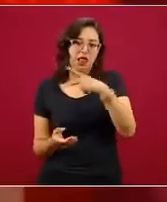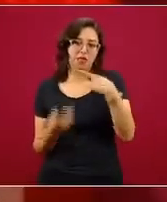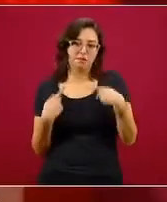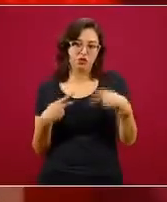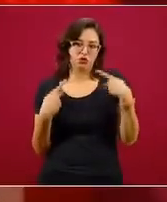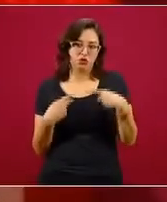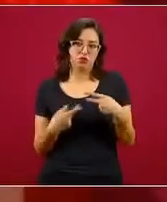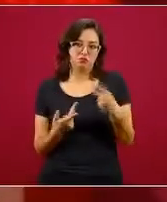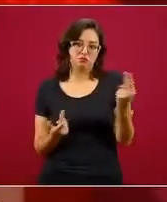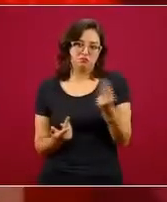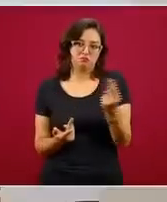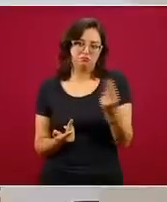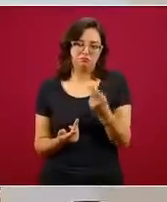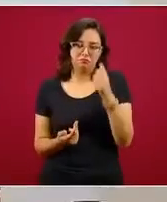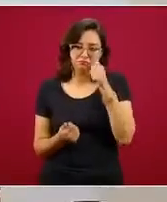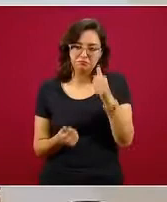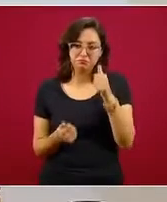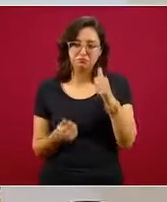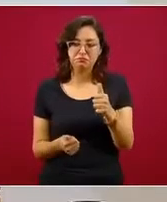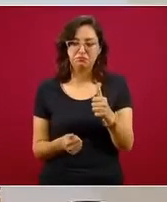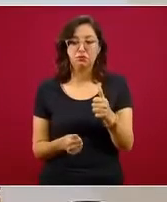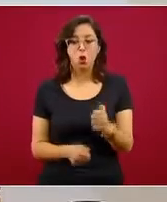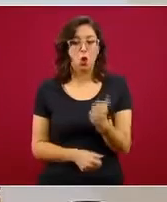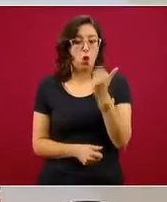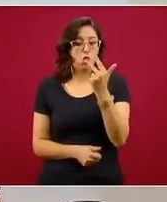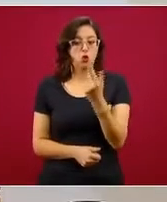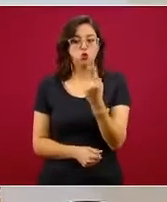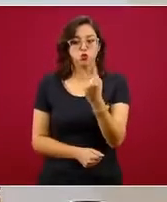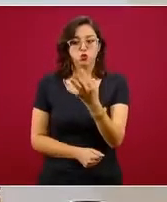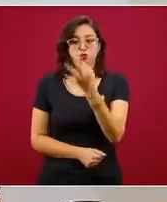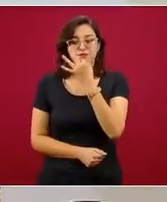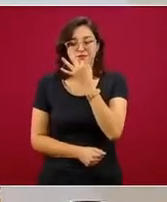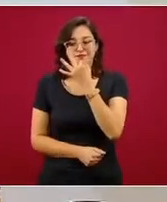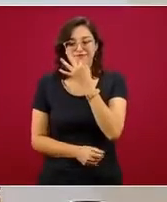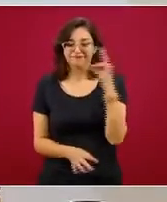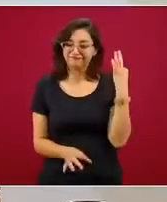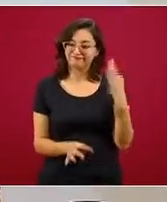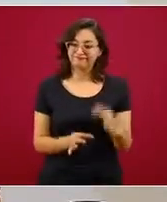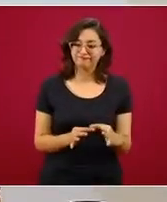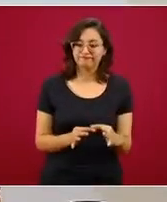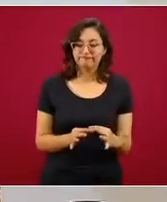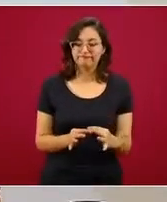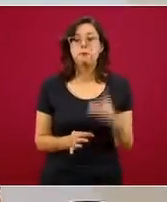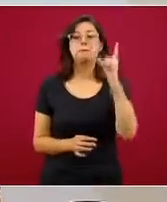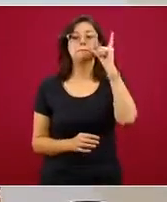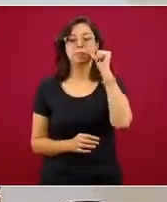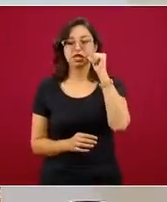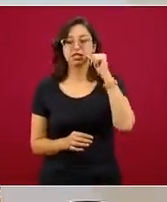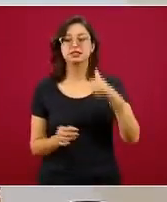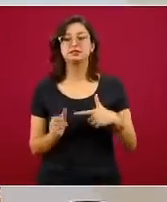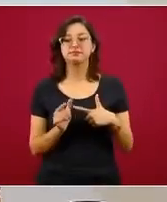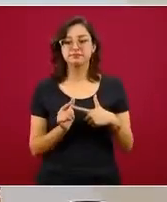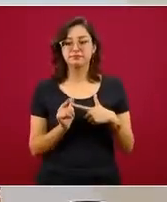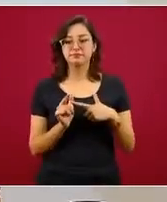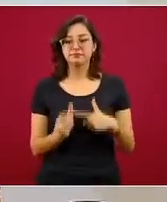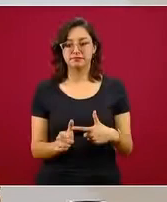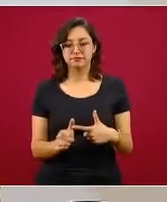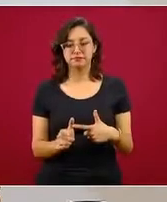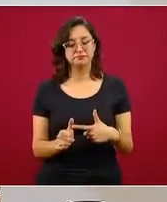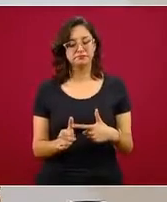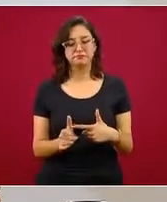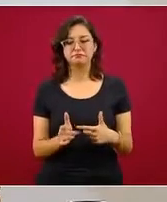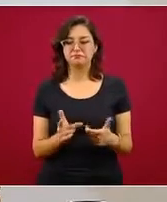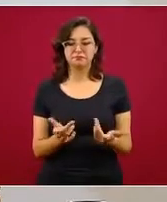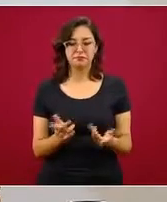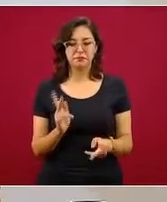para este tipo de programas. Son las 20:01, ya no nos da tiempo, pero mañana continuamos con todo lo